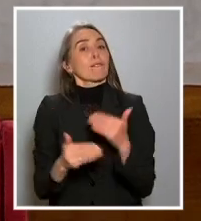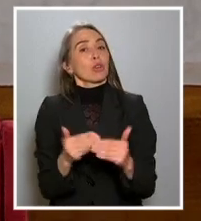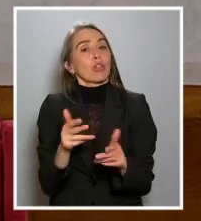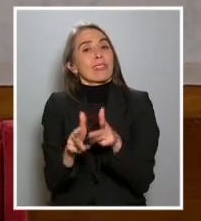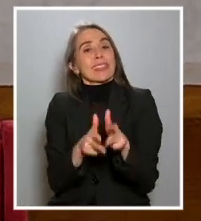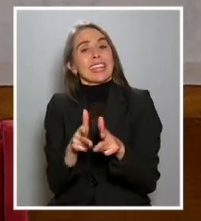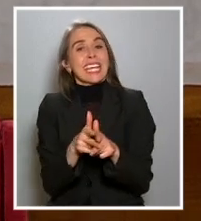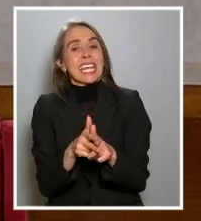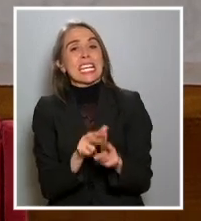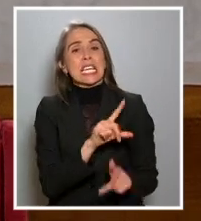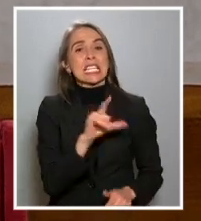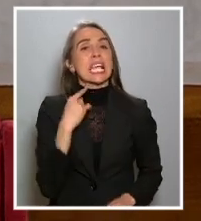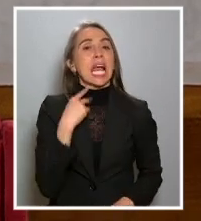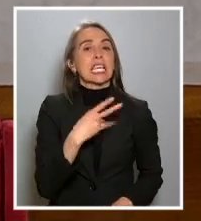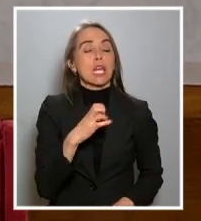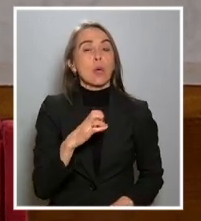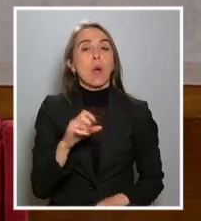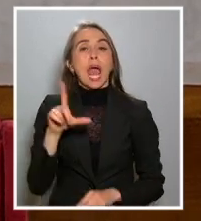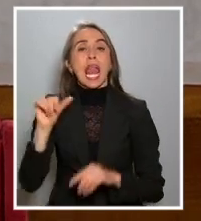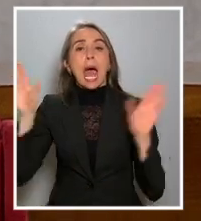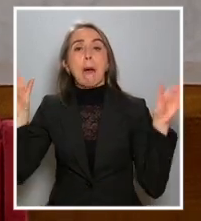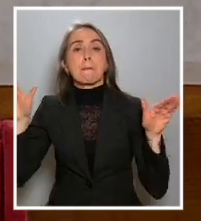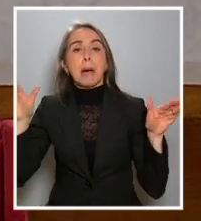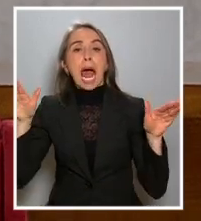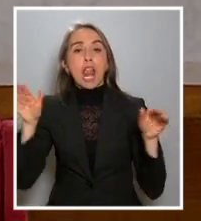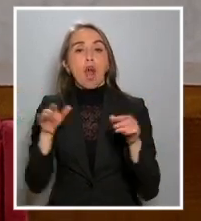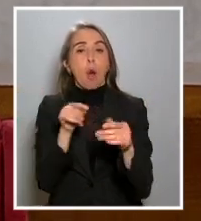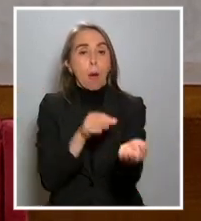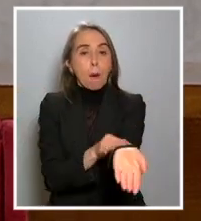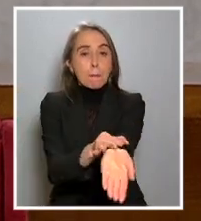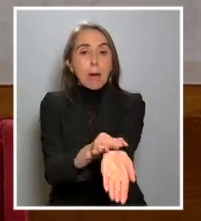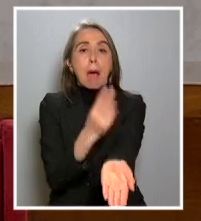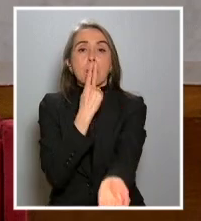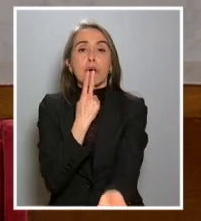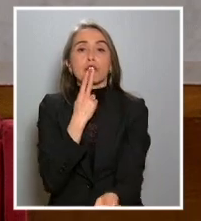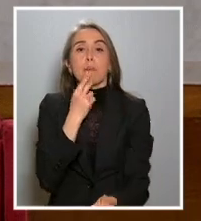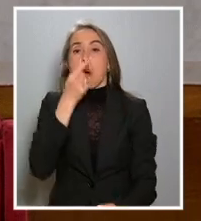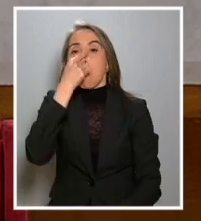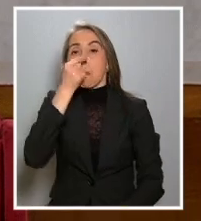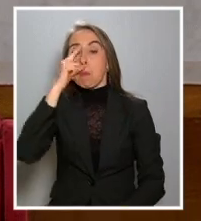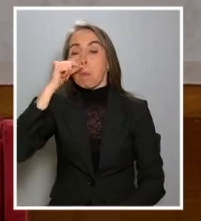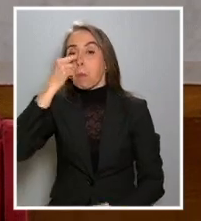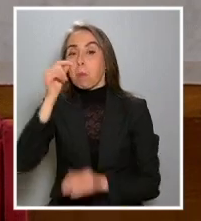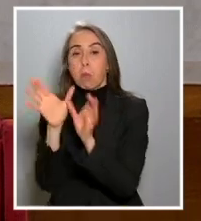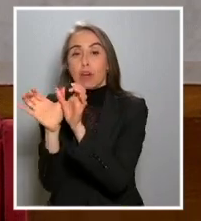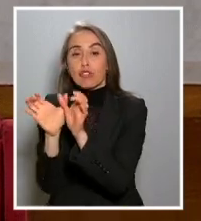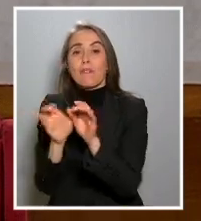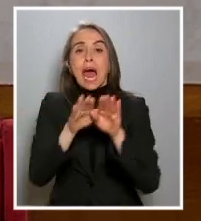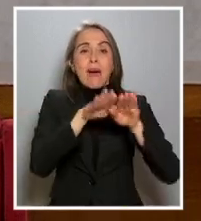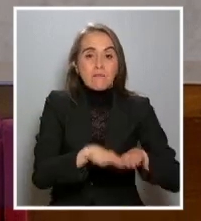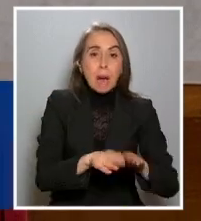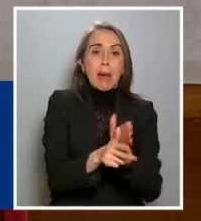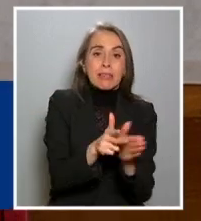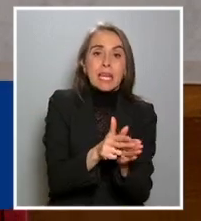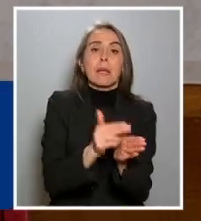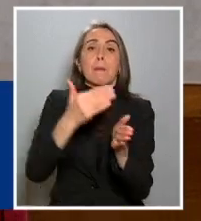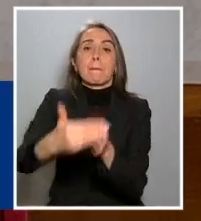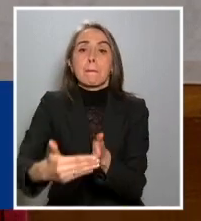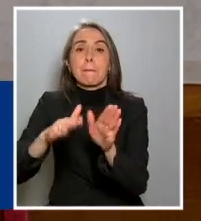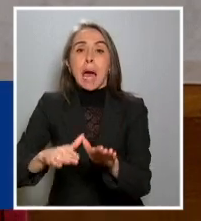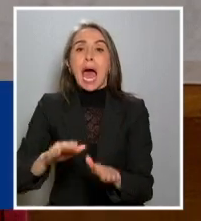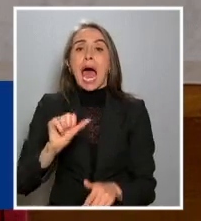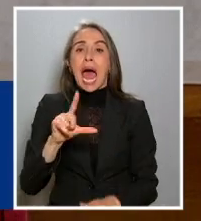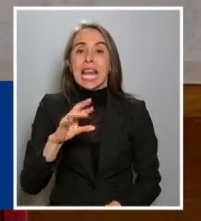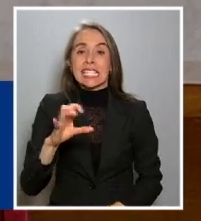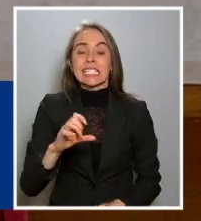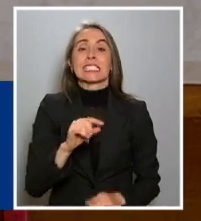tren entre Llanquihue y La Paloma en Puerto Montt, con parada en Puerto Varas y Alerce. Y decidimos extender el tren en la Araucanía